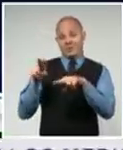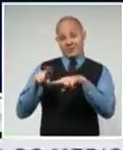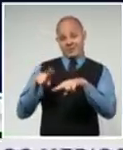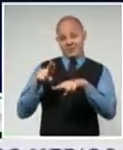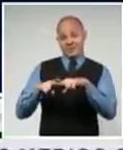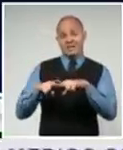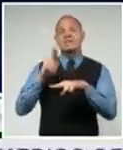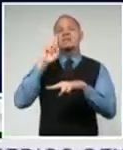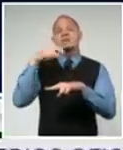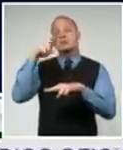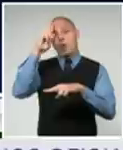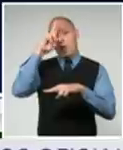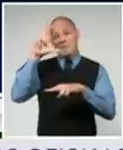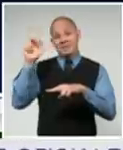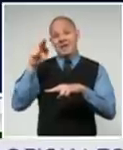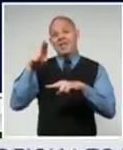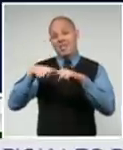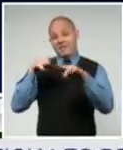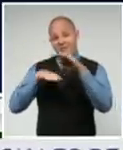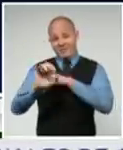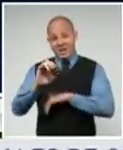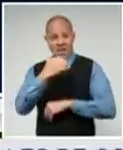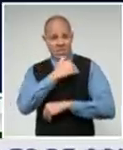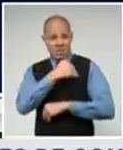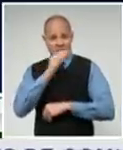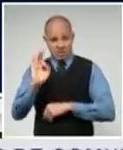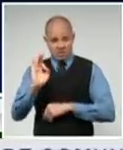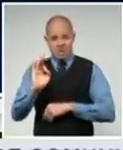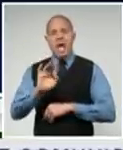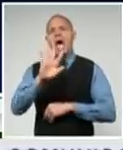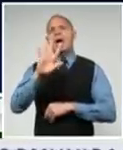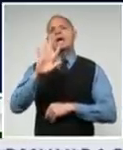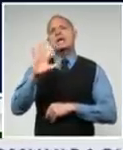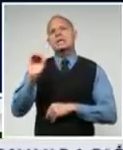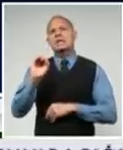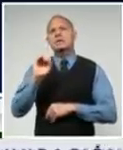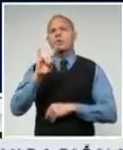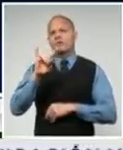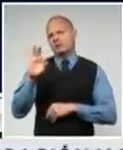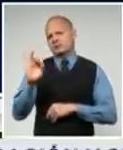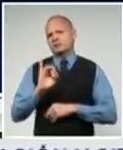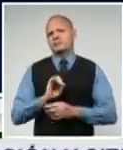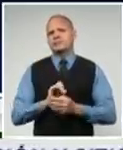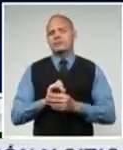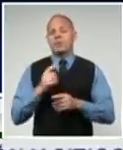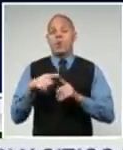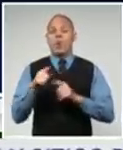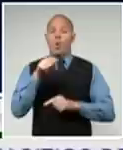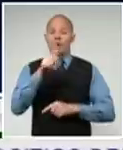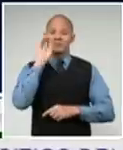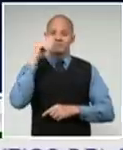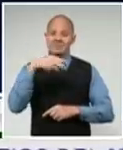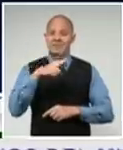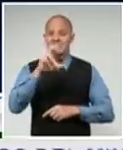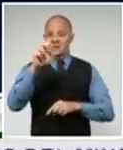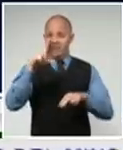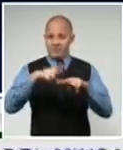540 muestras. En el Hospital Hermanos Amejeiras, 431. En el Hospital Manuel